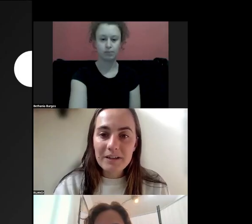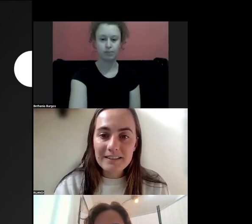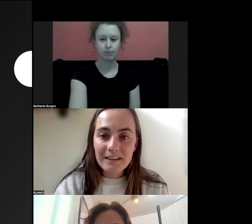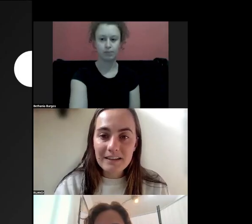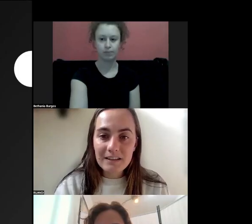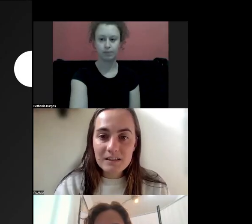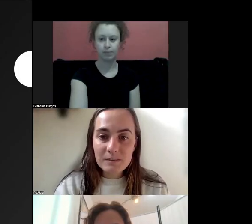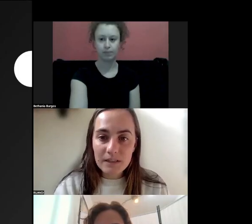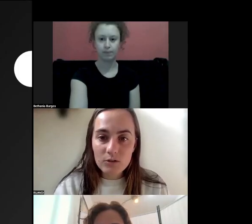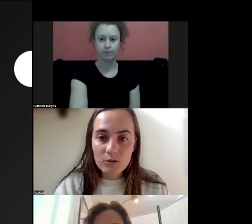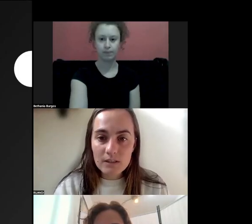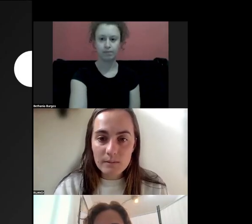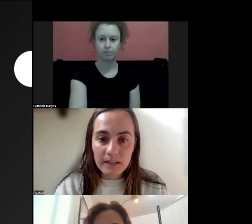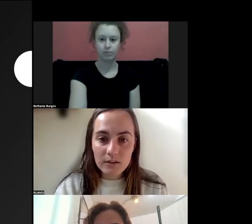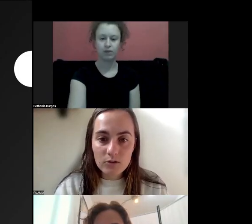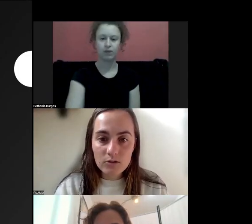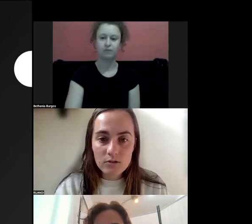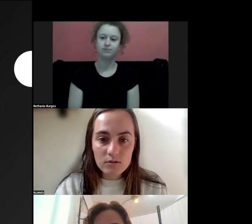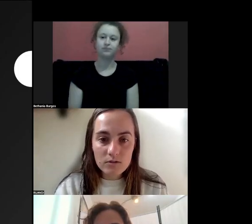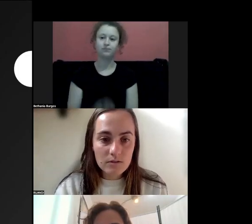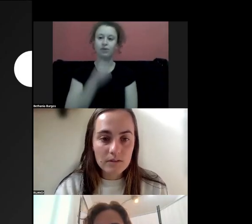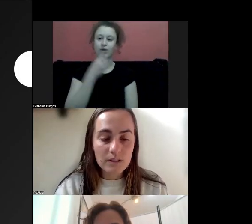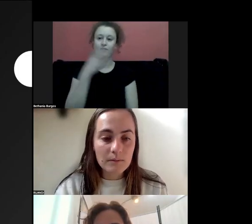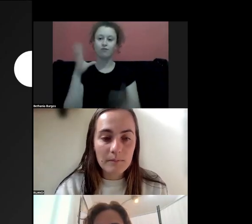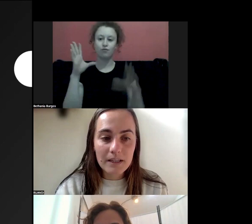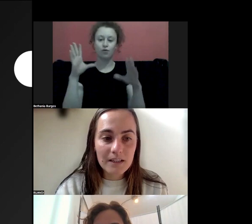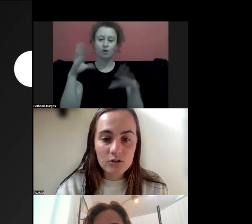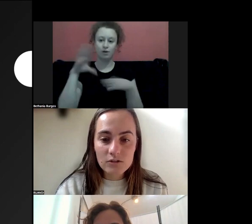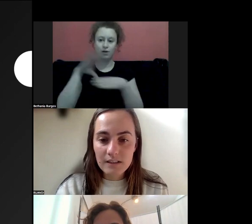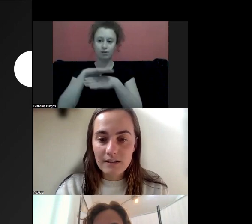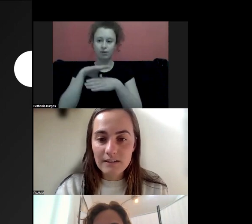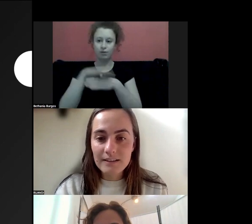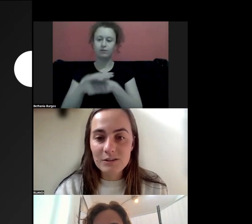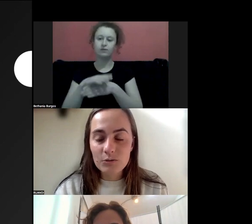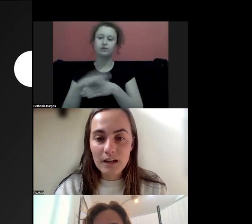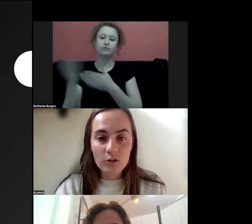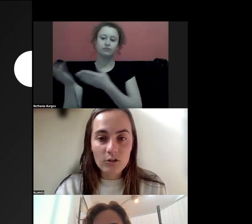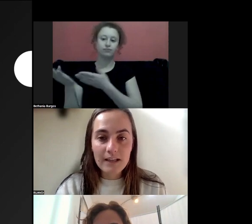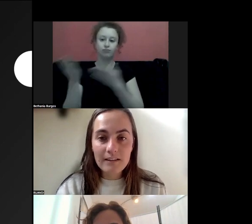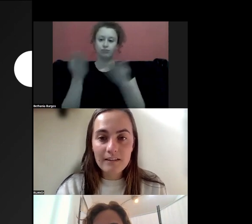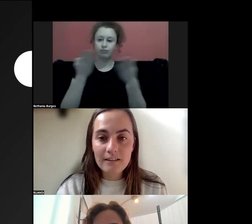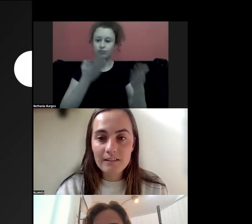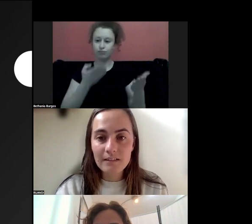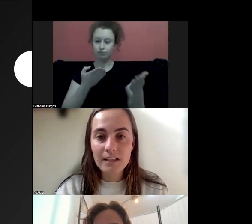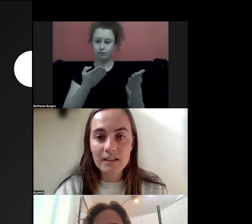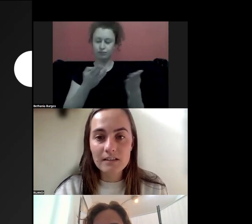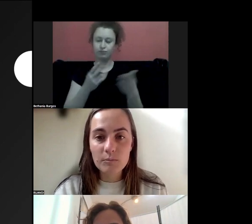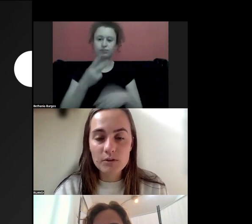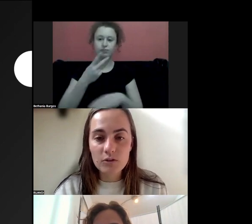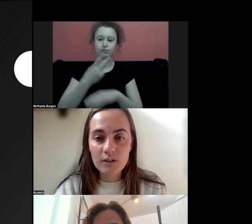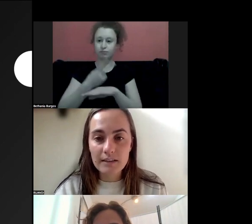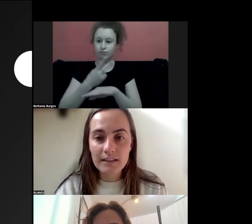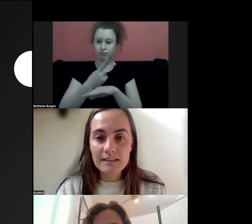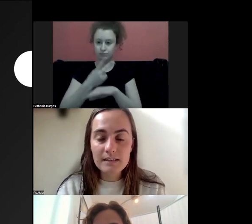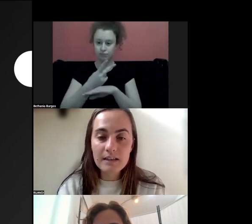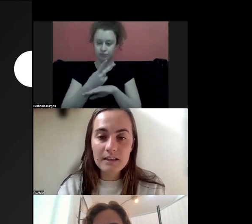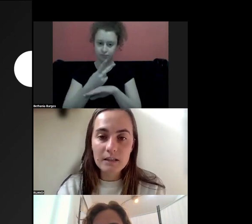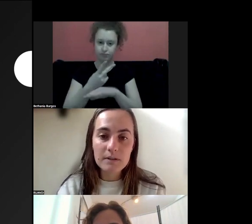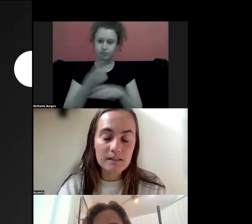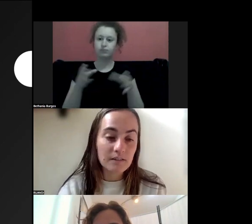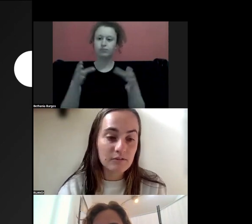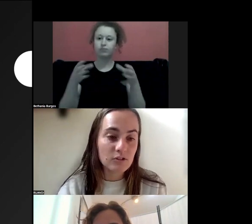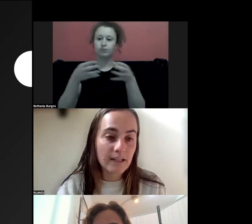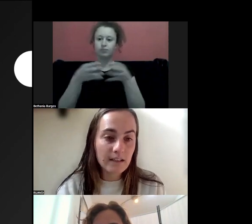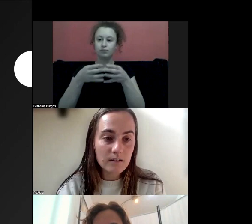Bueno, muy buenas tardes para todas y para todos. Bienvenidos a esta segunda jornada del Simposio de Lactancia